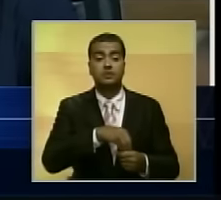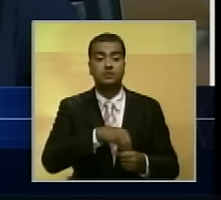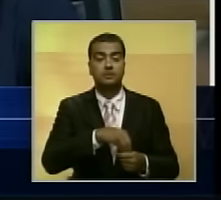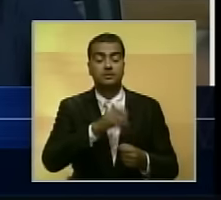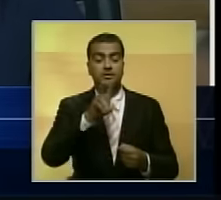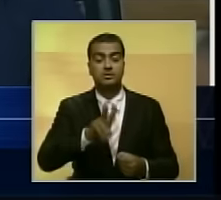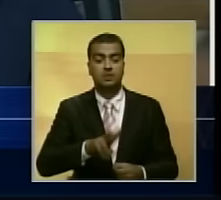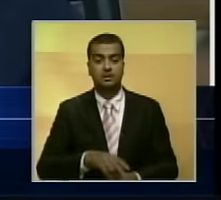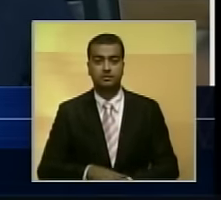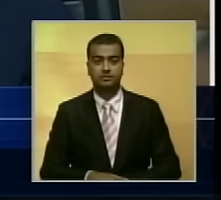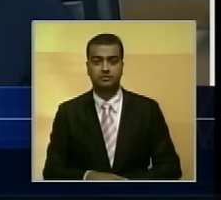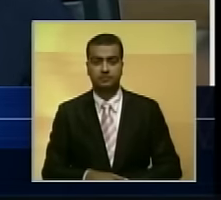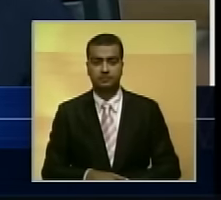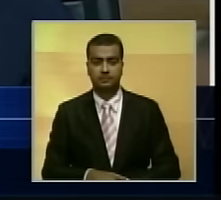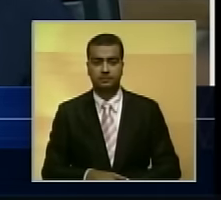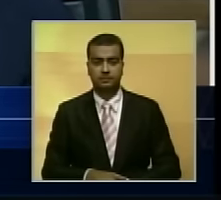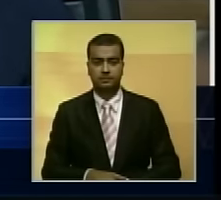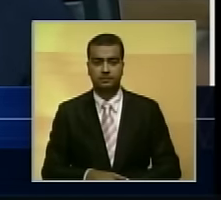de Venezuela.